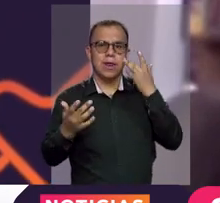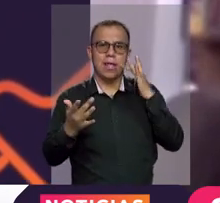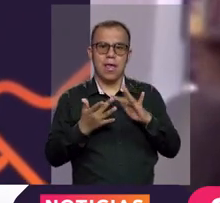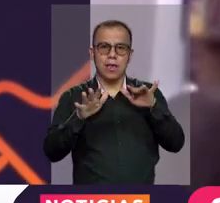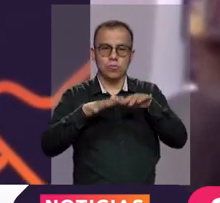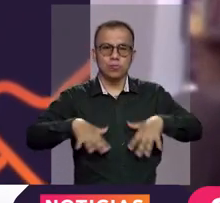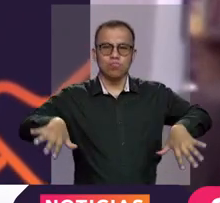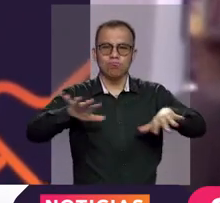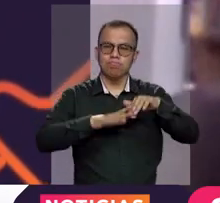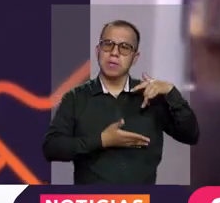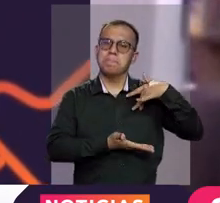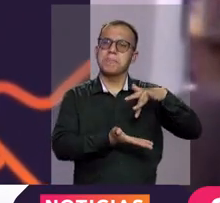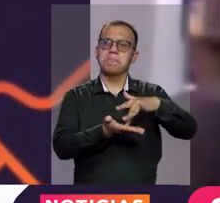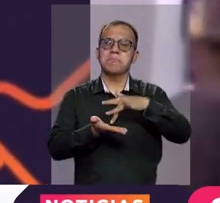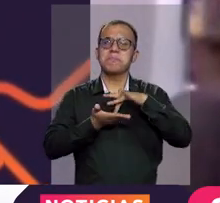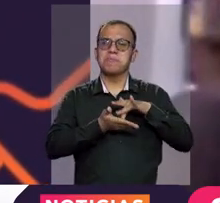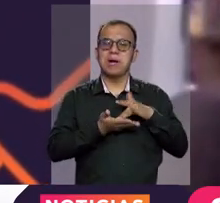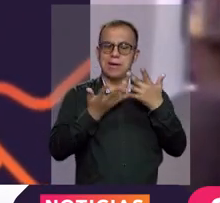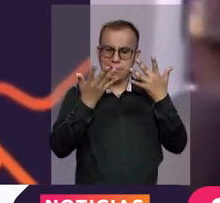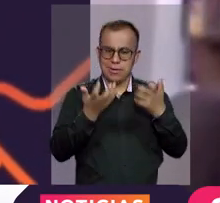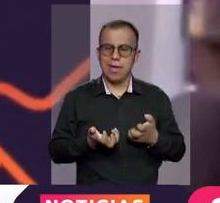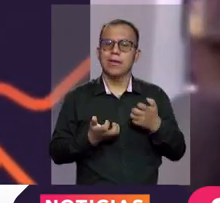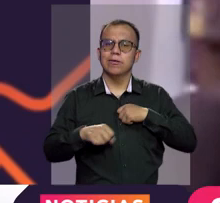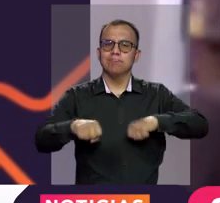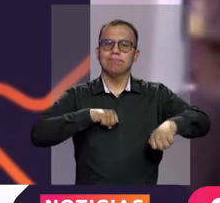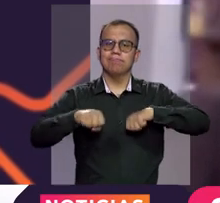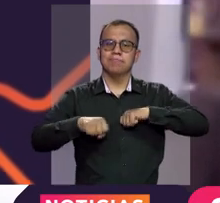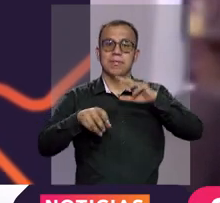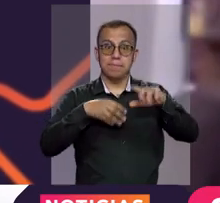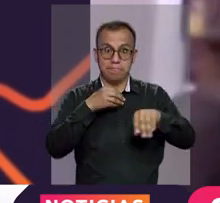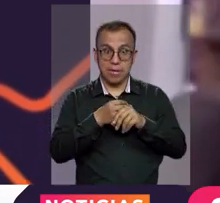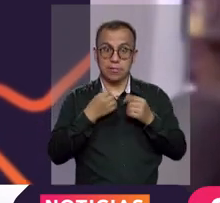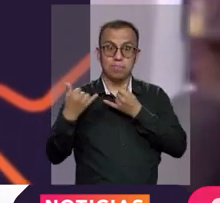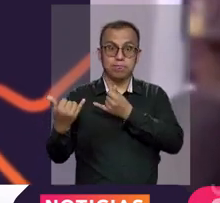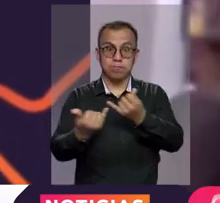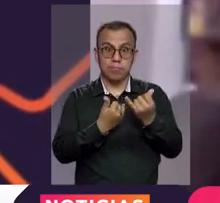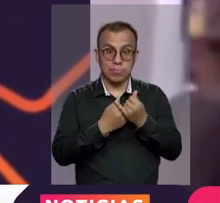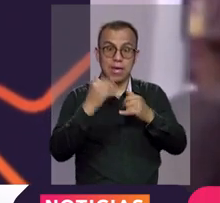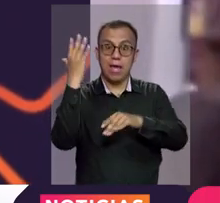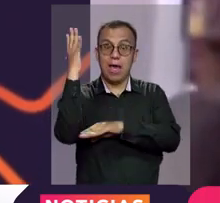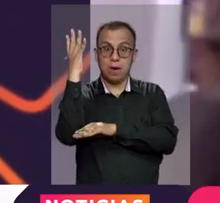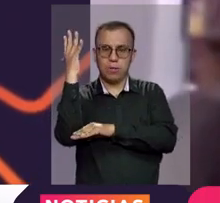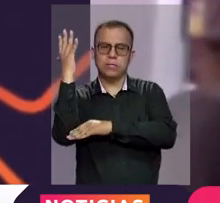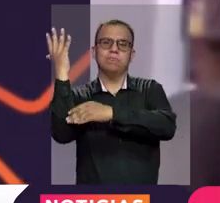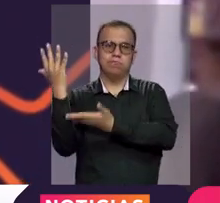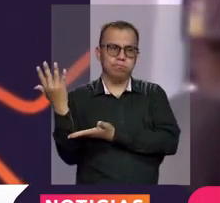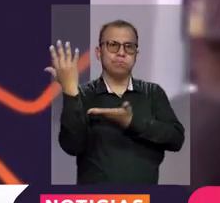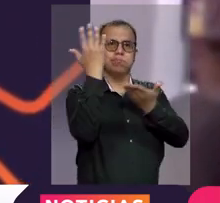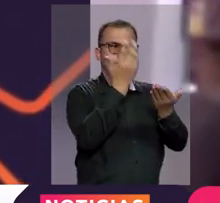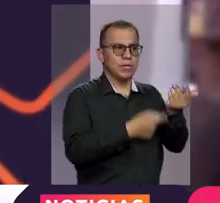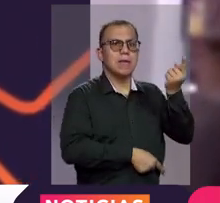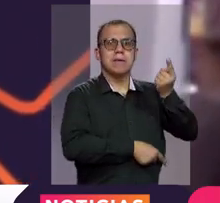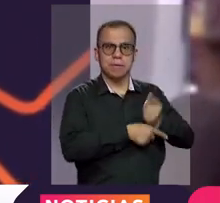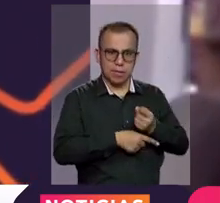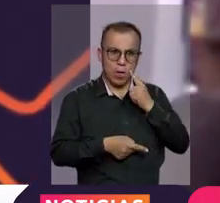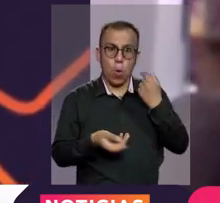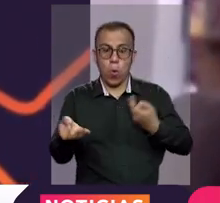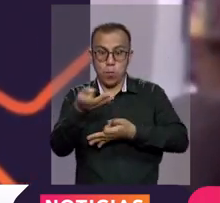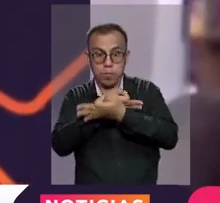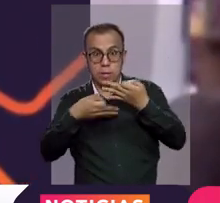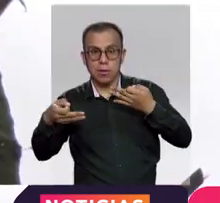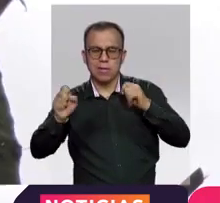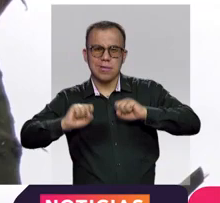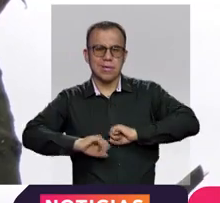su participación y que en realidad los traslados de los árboles sean efectivos, las compensaciones